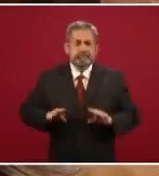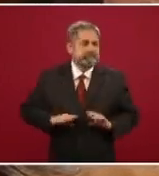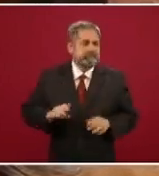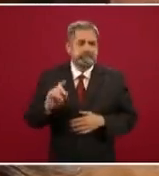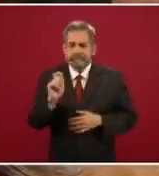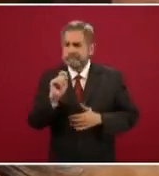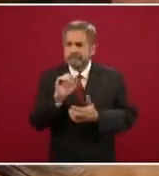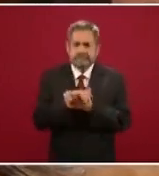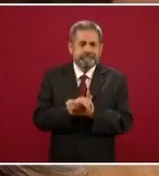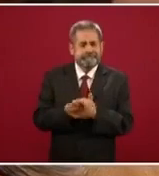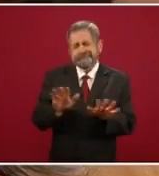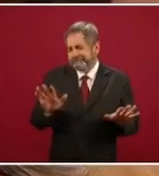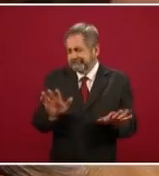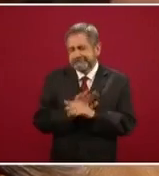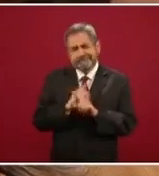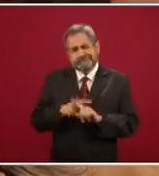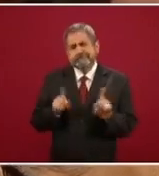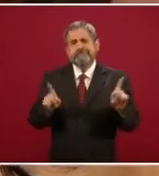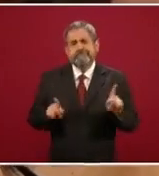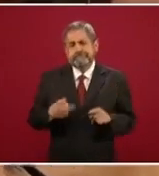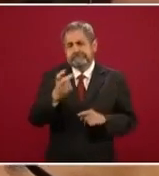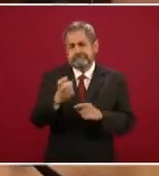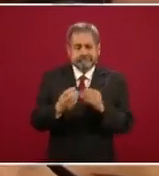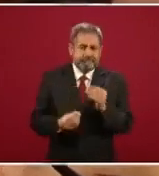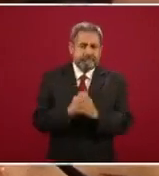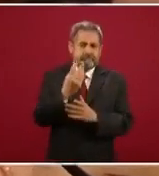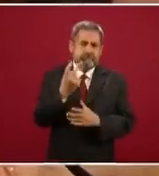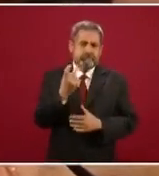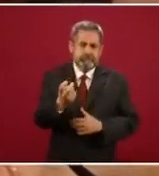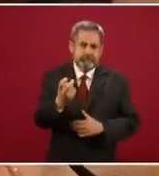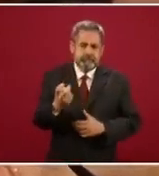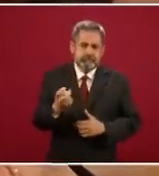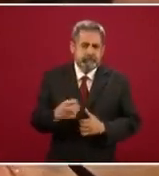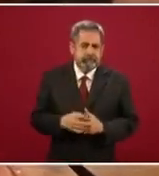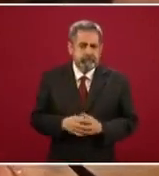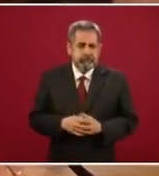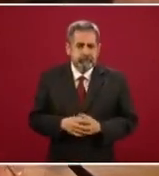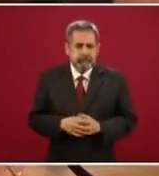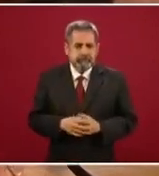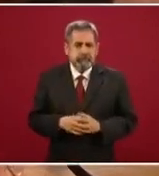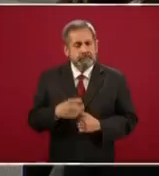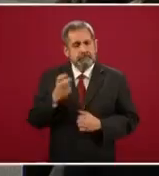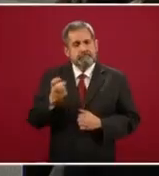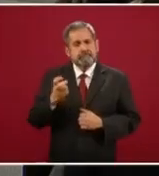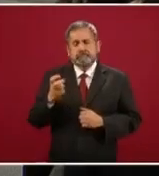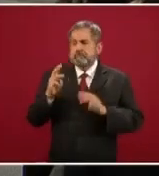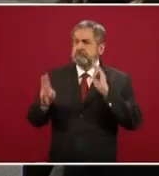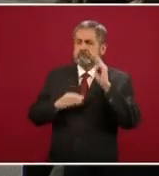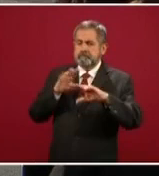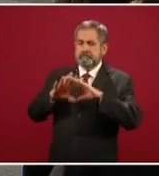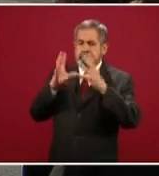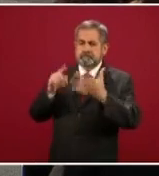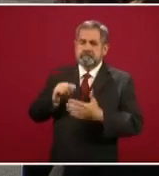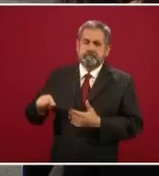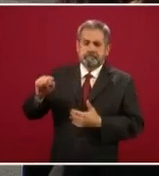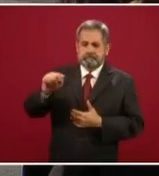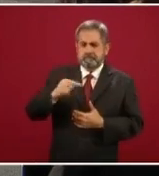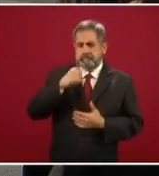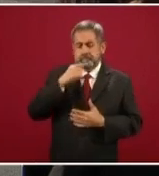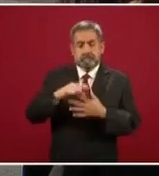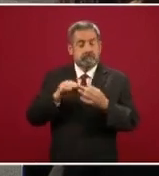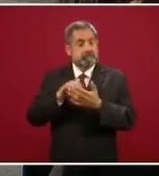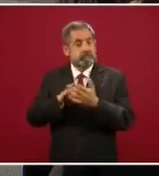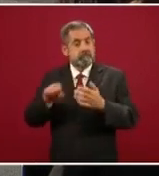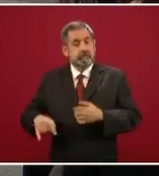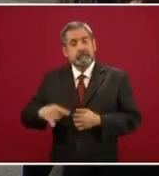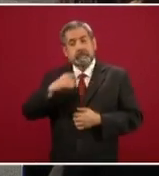se transforme. Y eso es nuevo. Entonces, eso está recorriendo el mundo. Solo hay que decir que en Chile